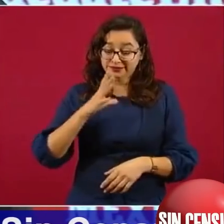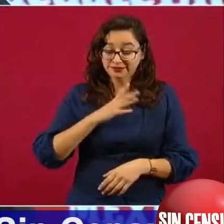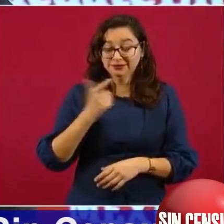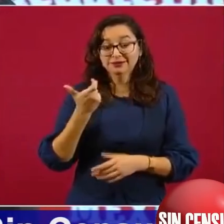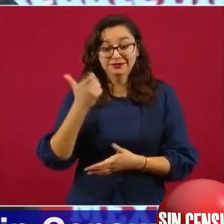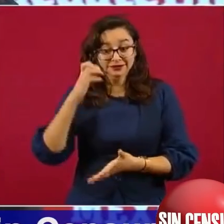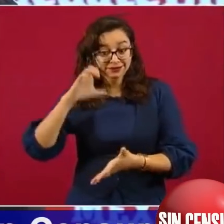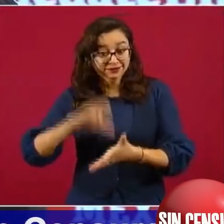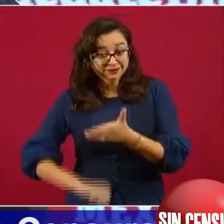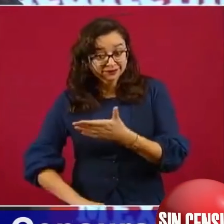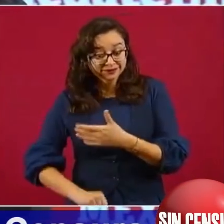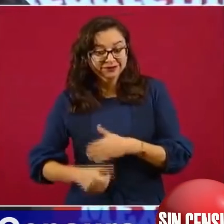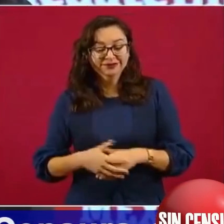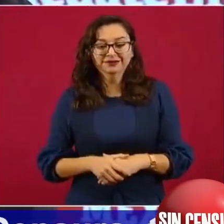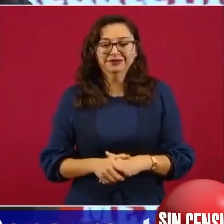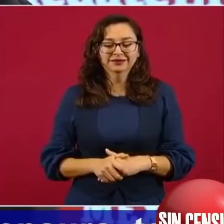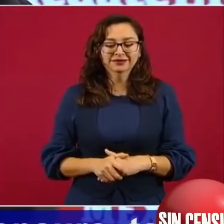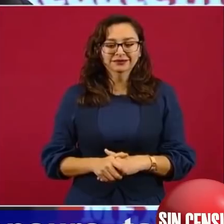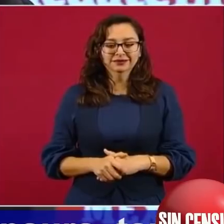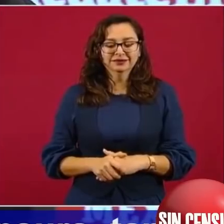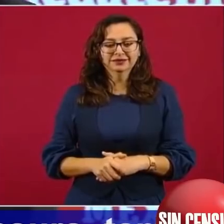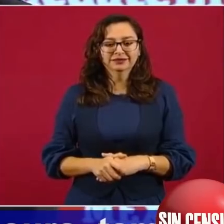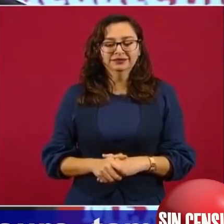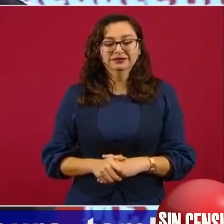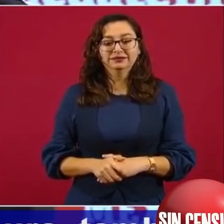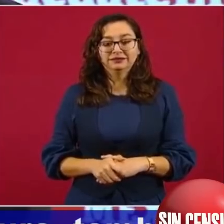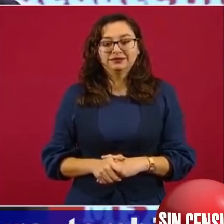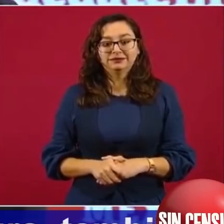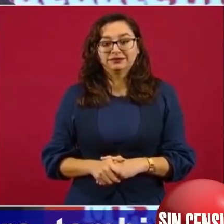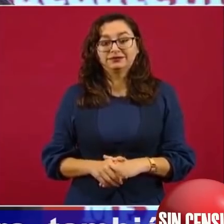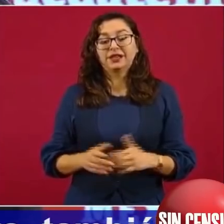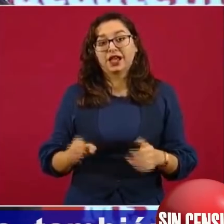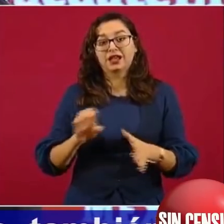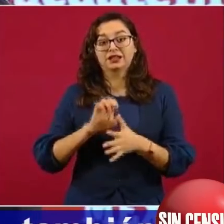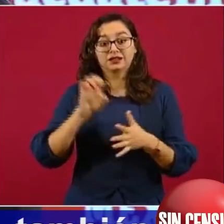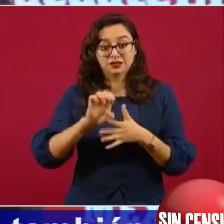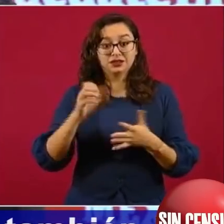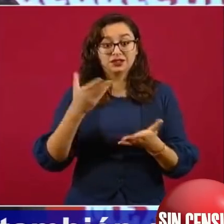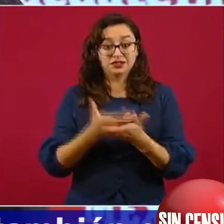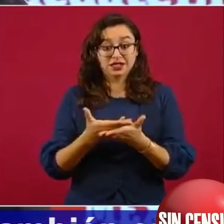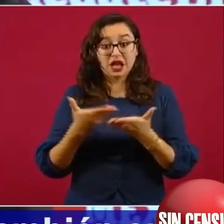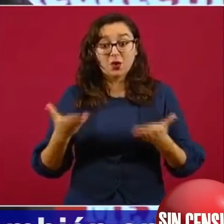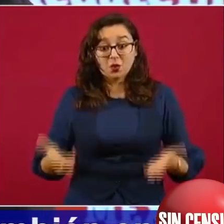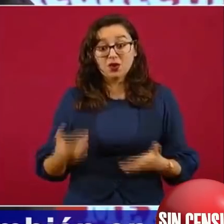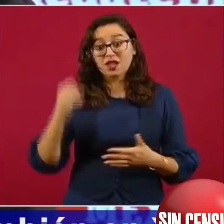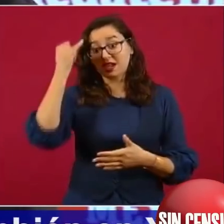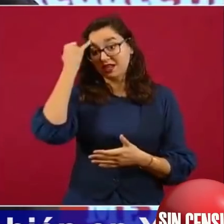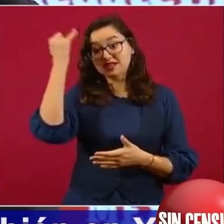Entonces, tengo entendido que la iniciativa